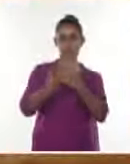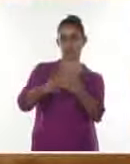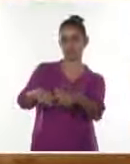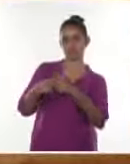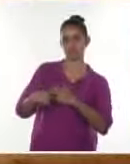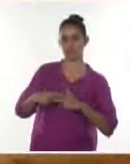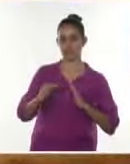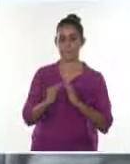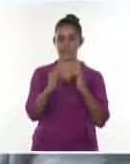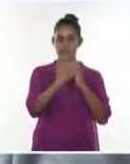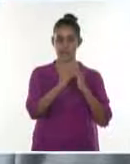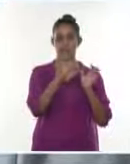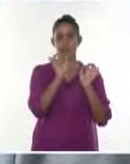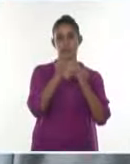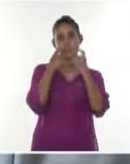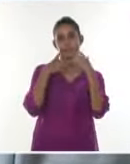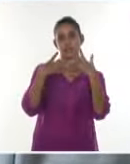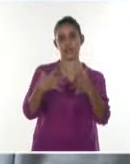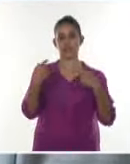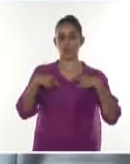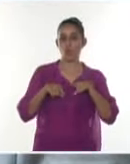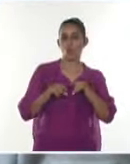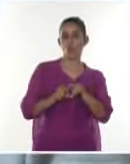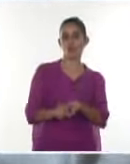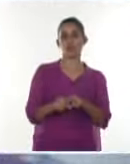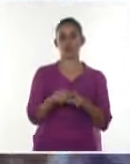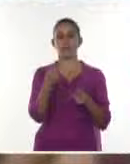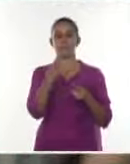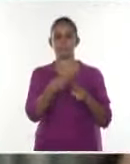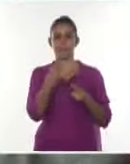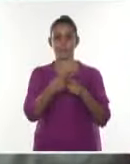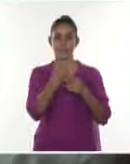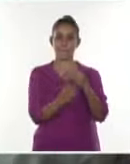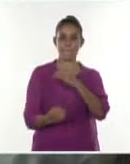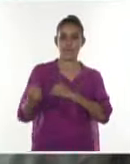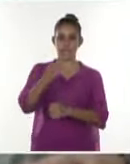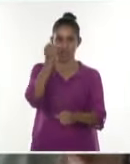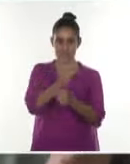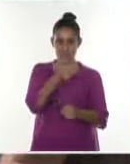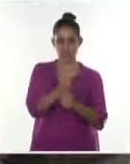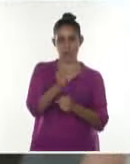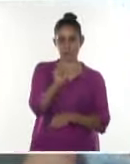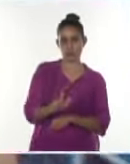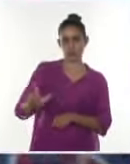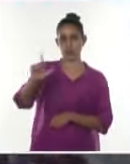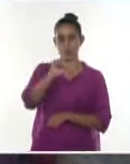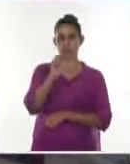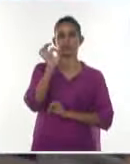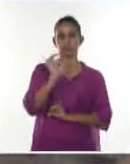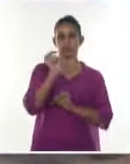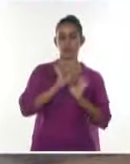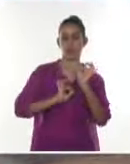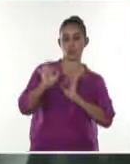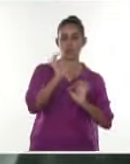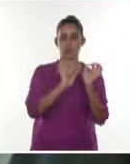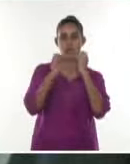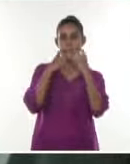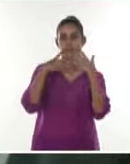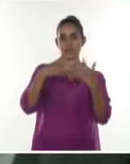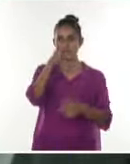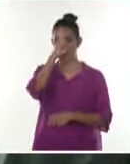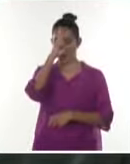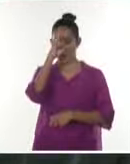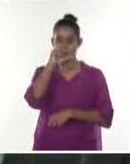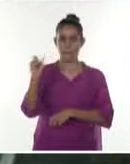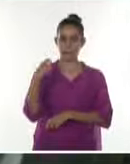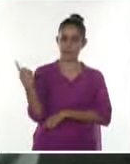locales. En compañía de Martelena Feitó, ministra de Trabajo y Seguridad Social, constató el estado del Hospital General Docente